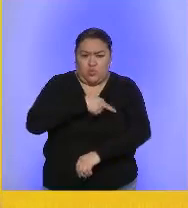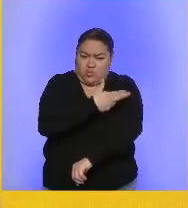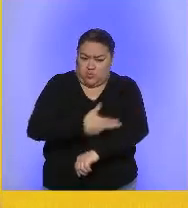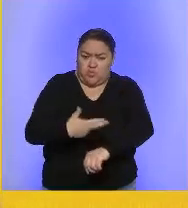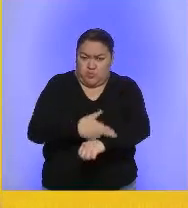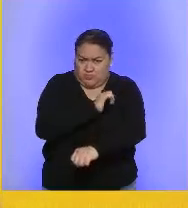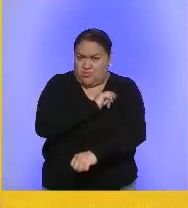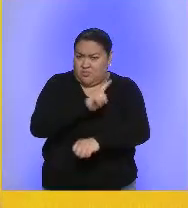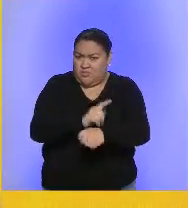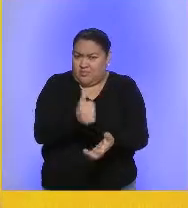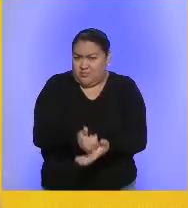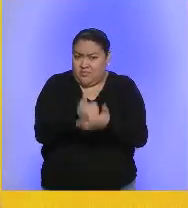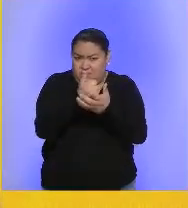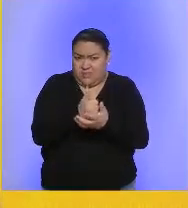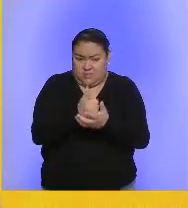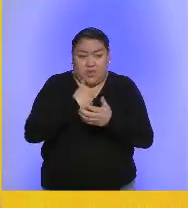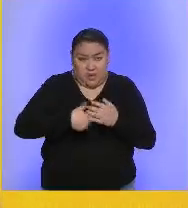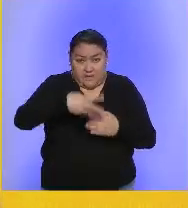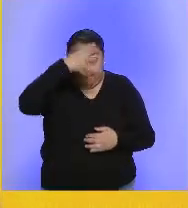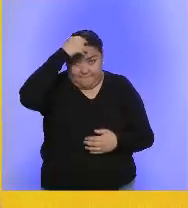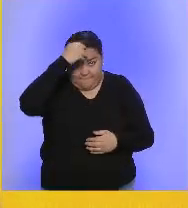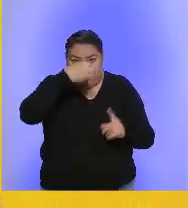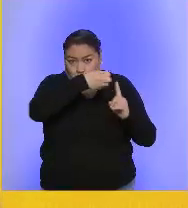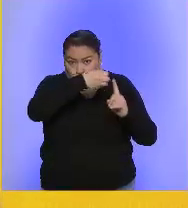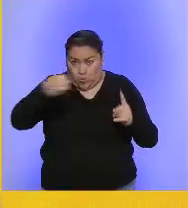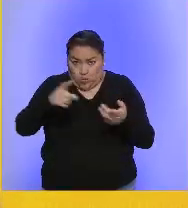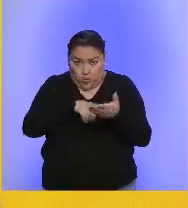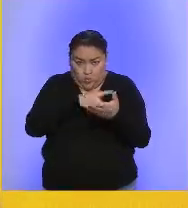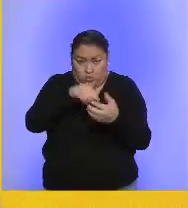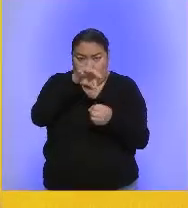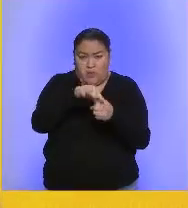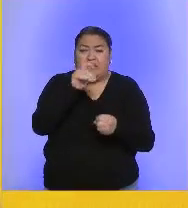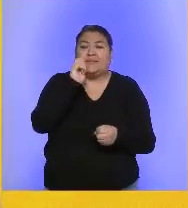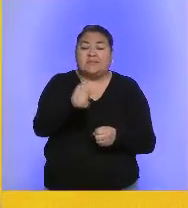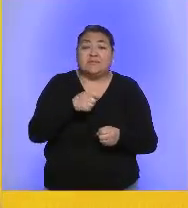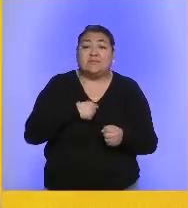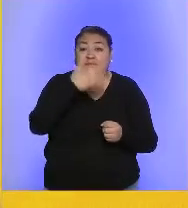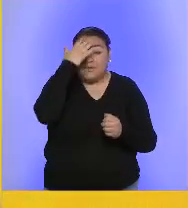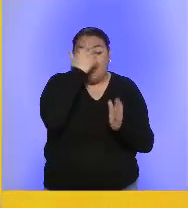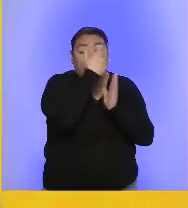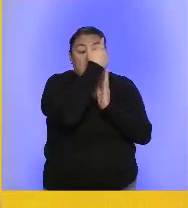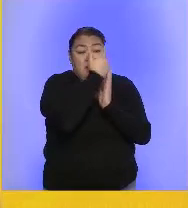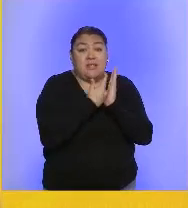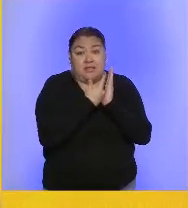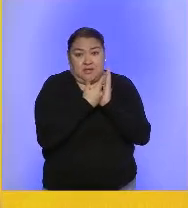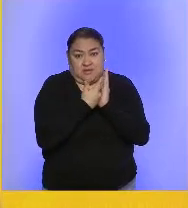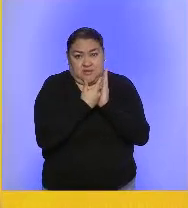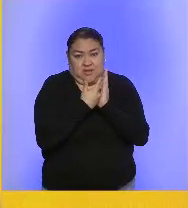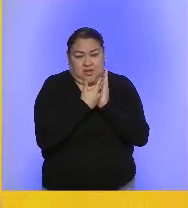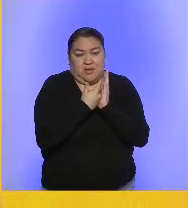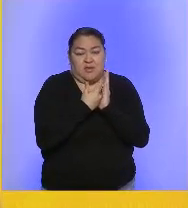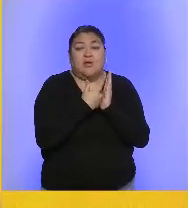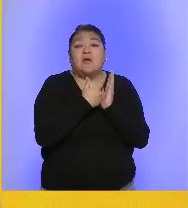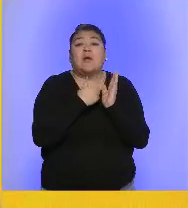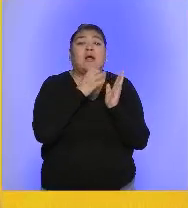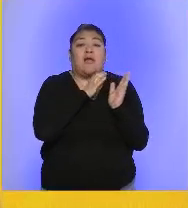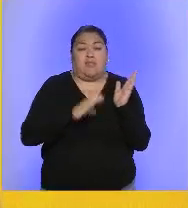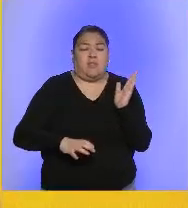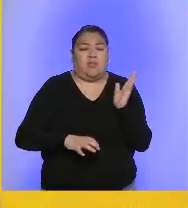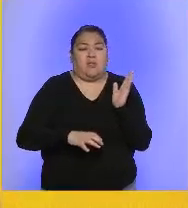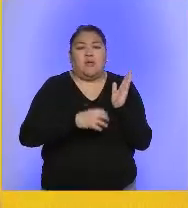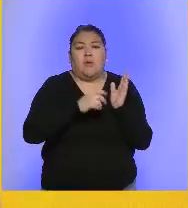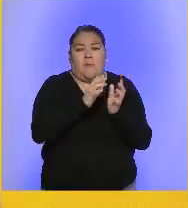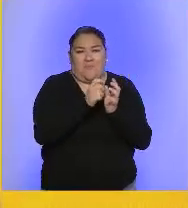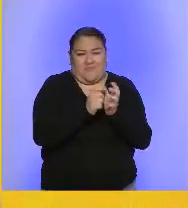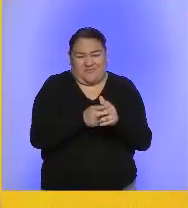del proceso electoral es que las listas de representación proporcional, tanto en la elección de diputados como